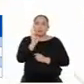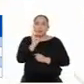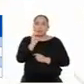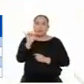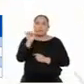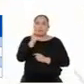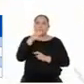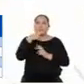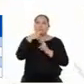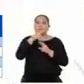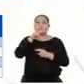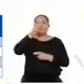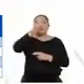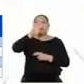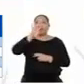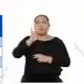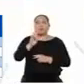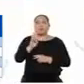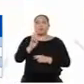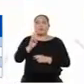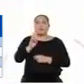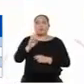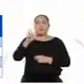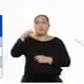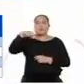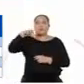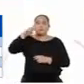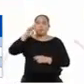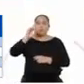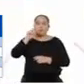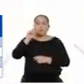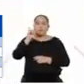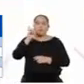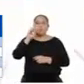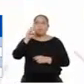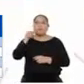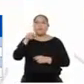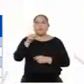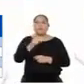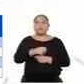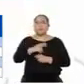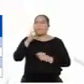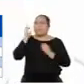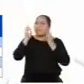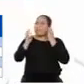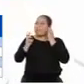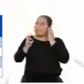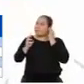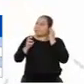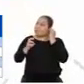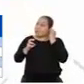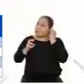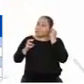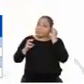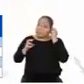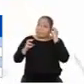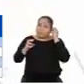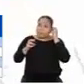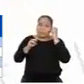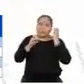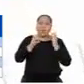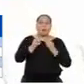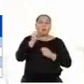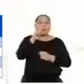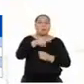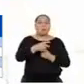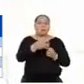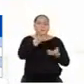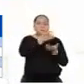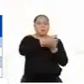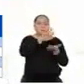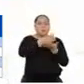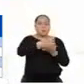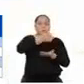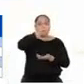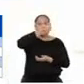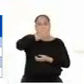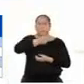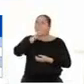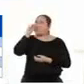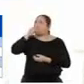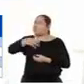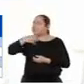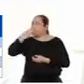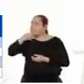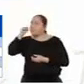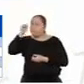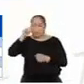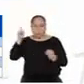nos da un total de 27 gramos de proteínas. Profesor, con esa cantidad de tazas de leche y manzanas, sí